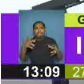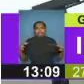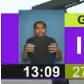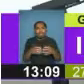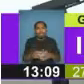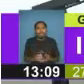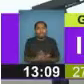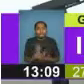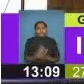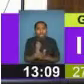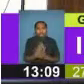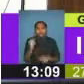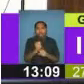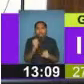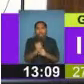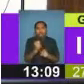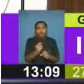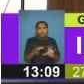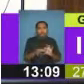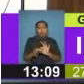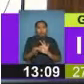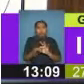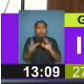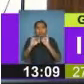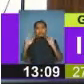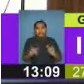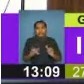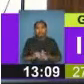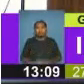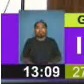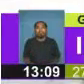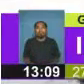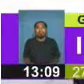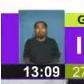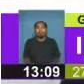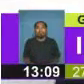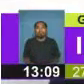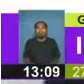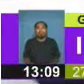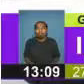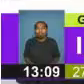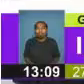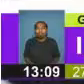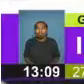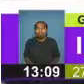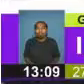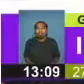para buscar más producción y más trabajo para juju estas fueron las palabras del señor gobernador de la provincia